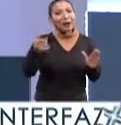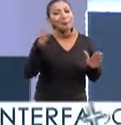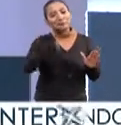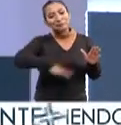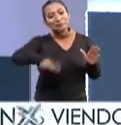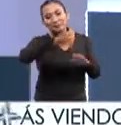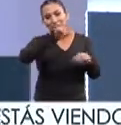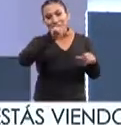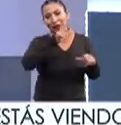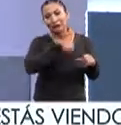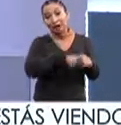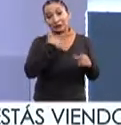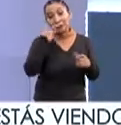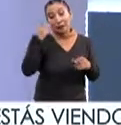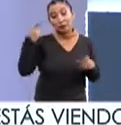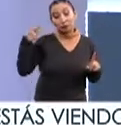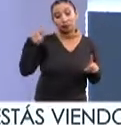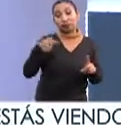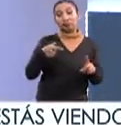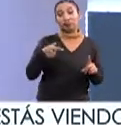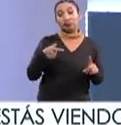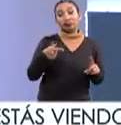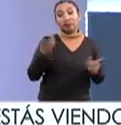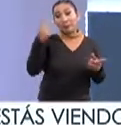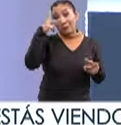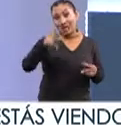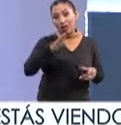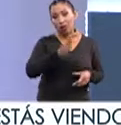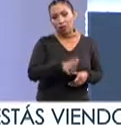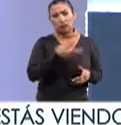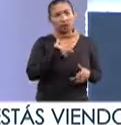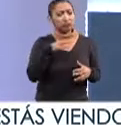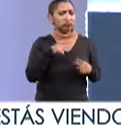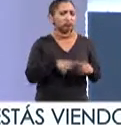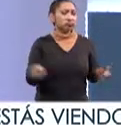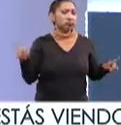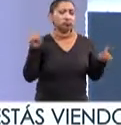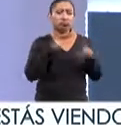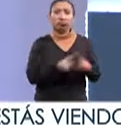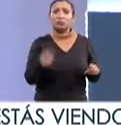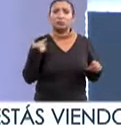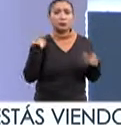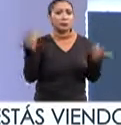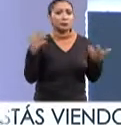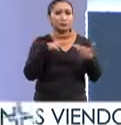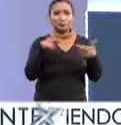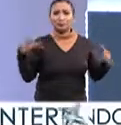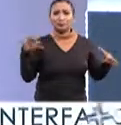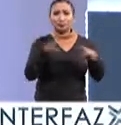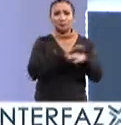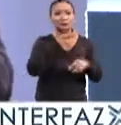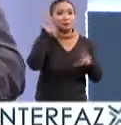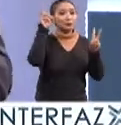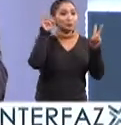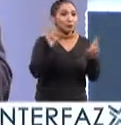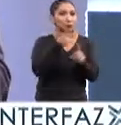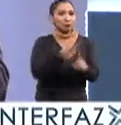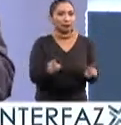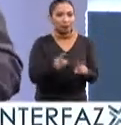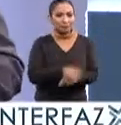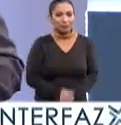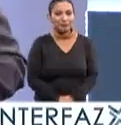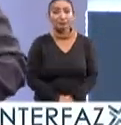de nuestra sociedad, sobre todo si nos referimos a México, que tiene una intrínseca relación con todo el espectro